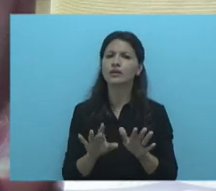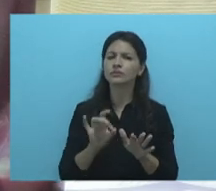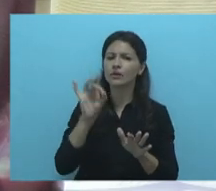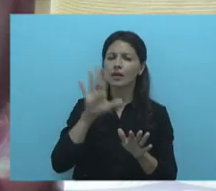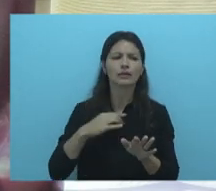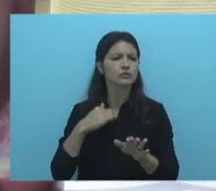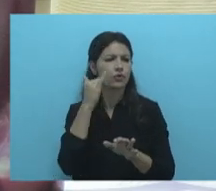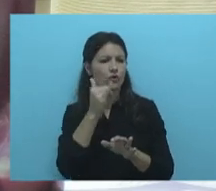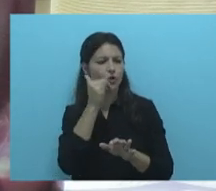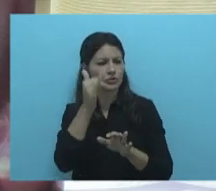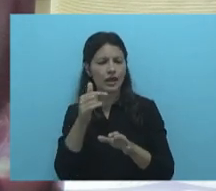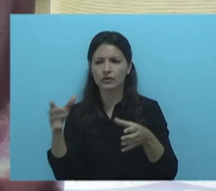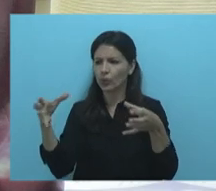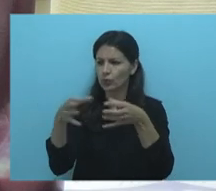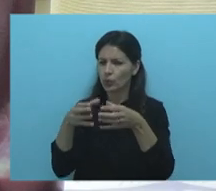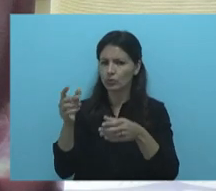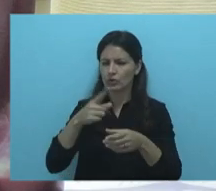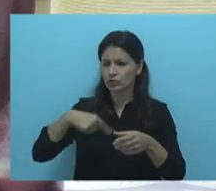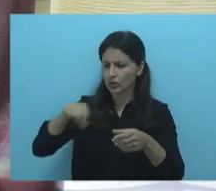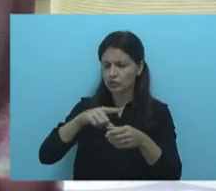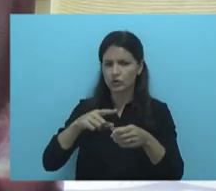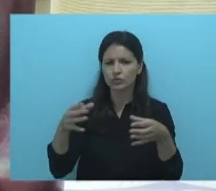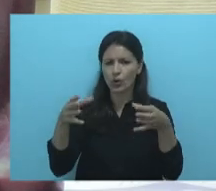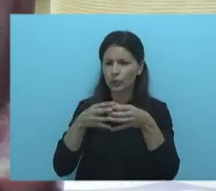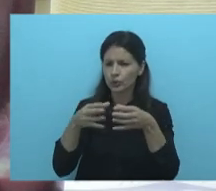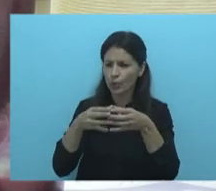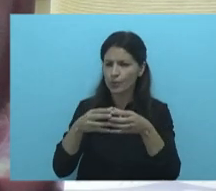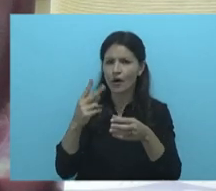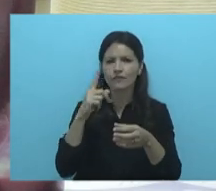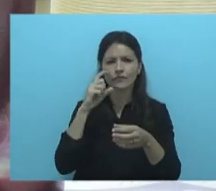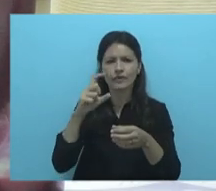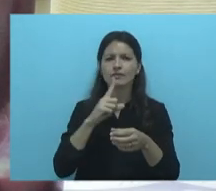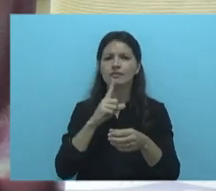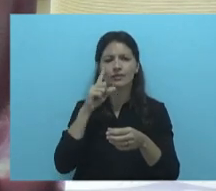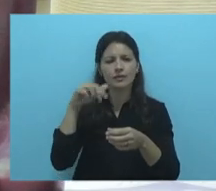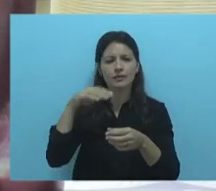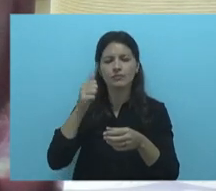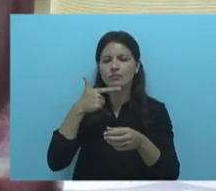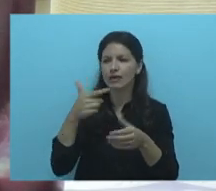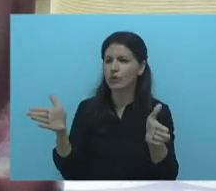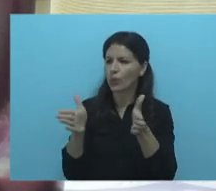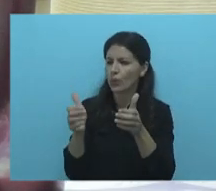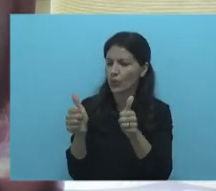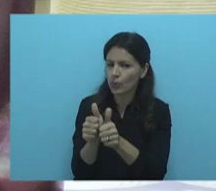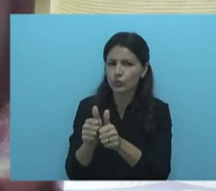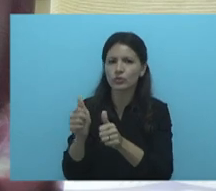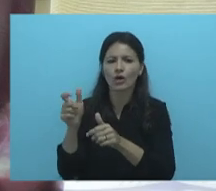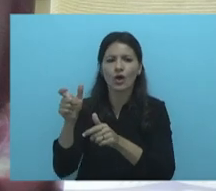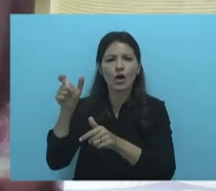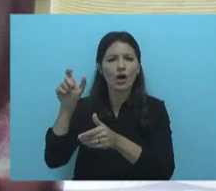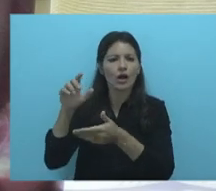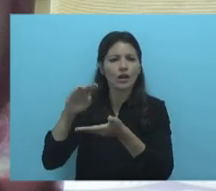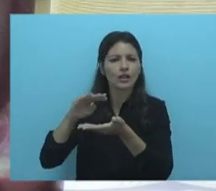venimos llevando adelante desde el Observatorio de Víctimas, junto con el presidente de la Comisión de Asuntos